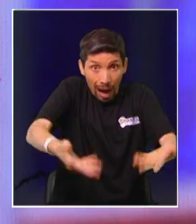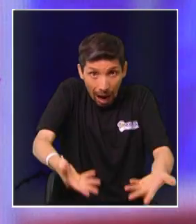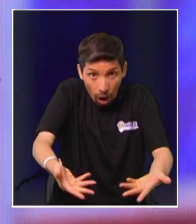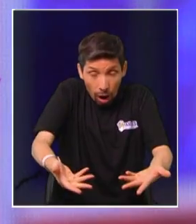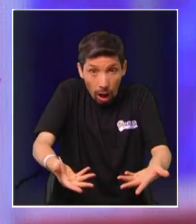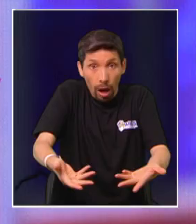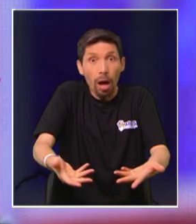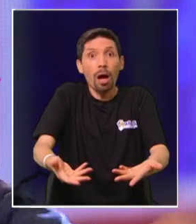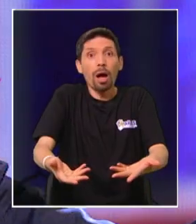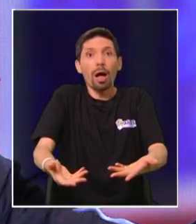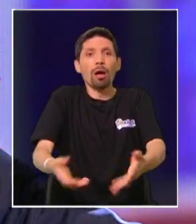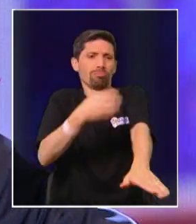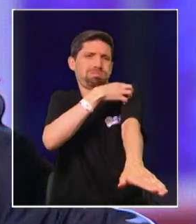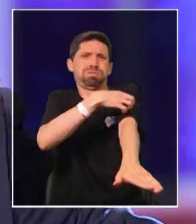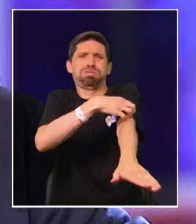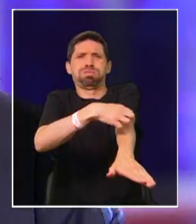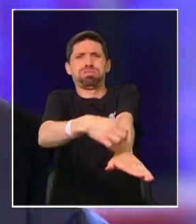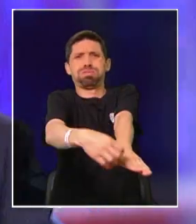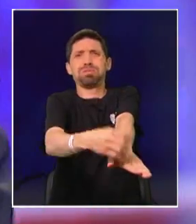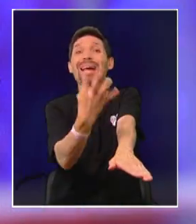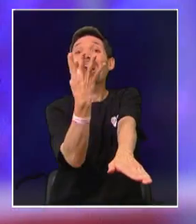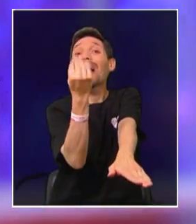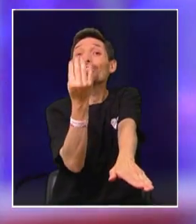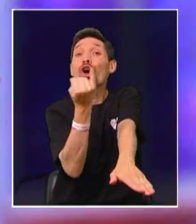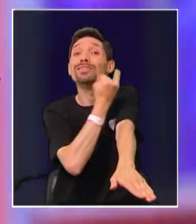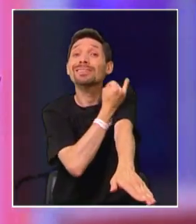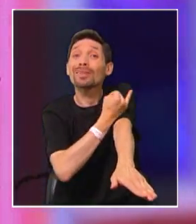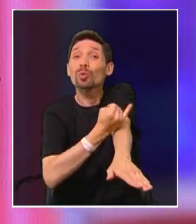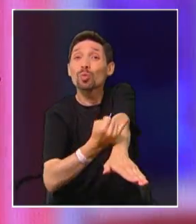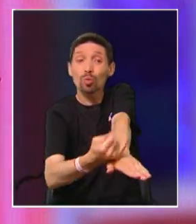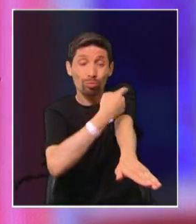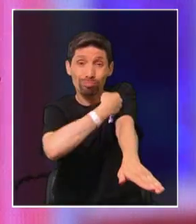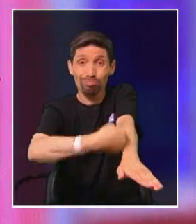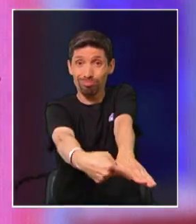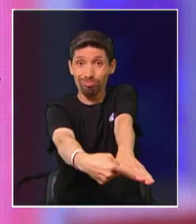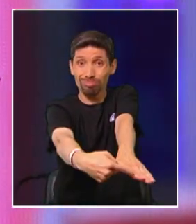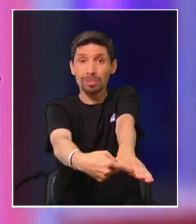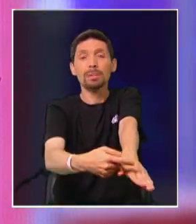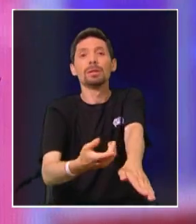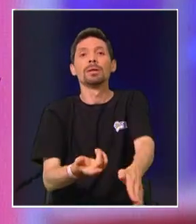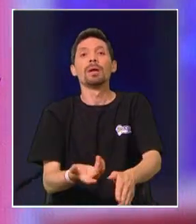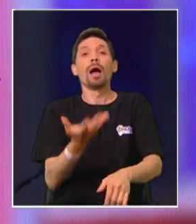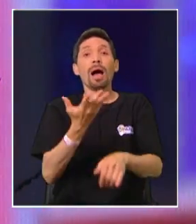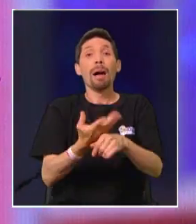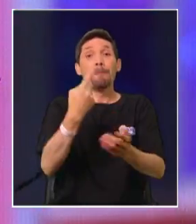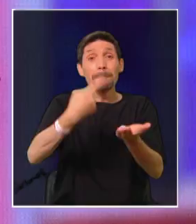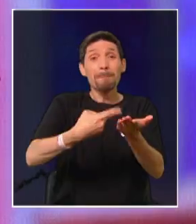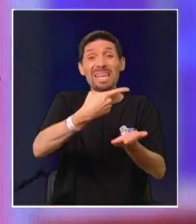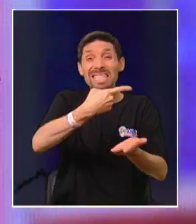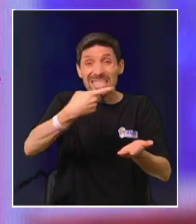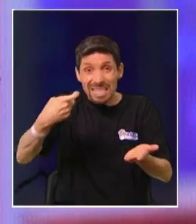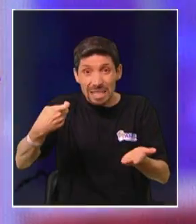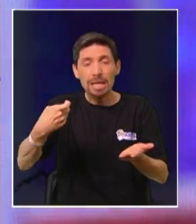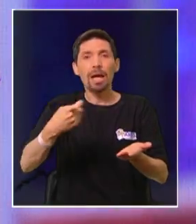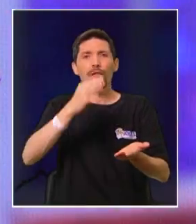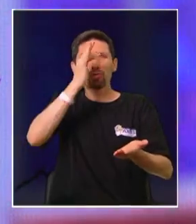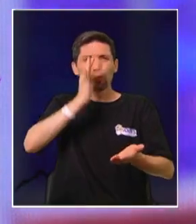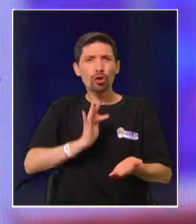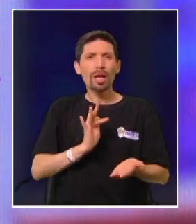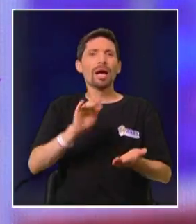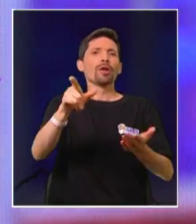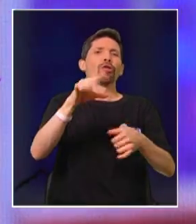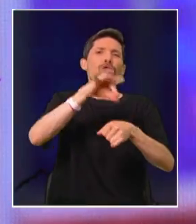tenemos 14 institutos a lo largo de todo el país. Tenemos 1.100 funcionarios entre médicos,